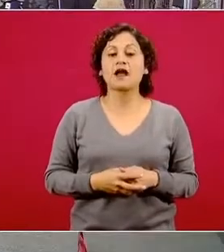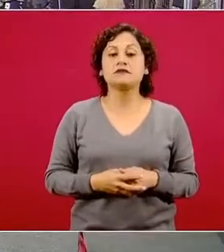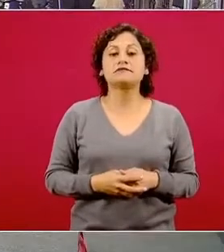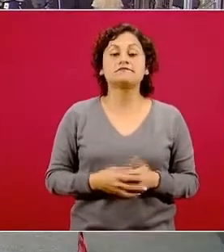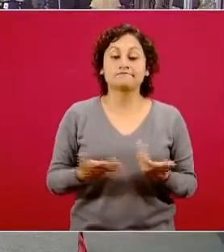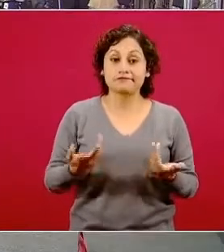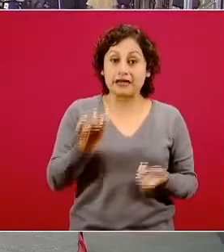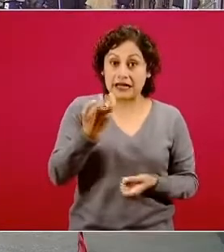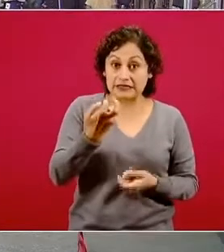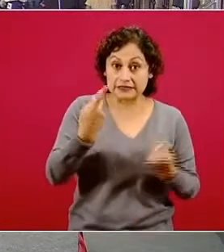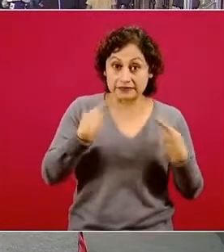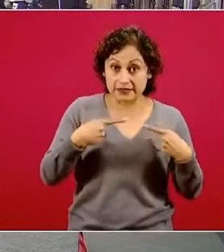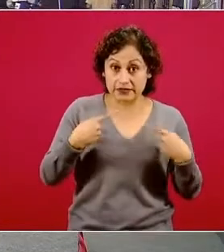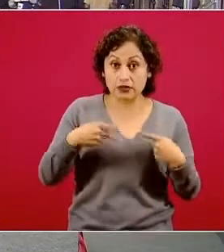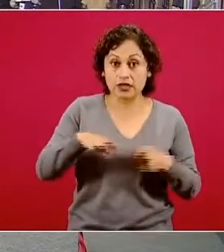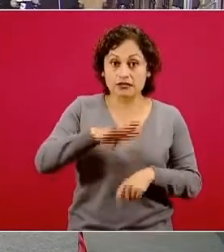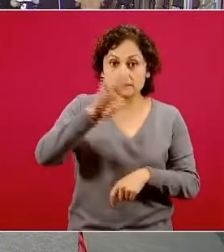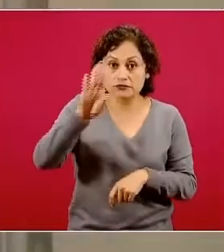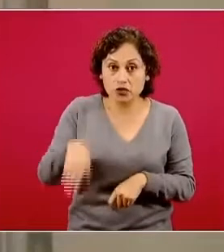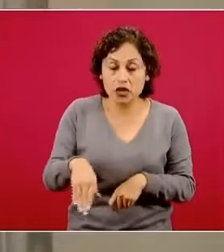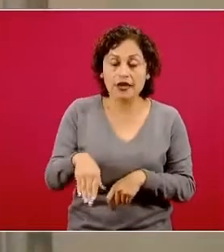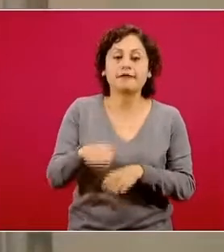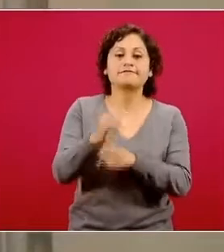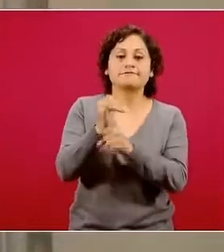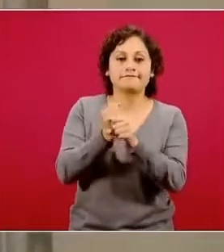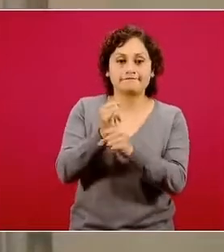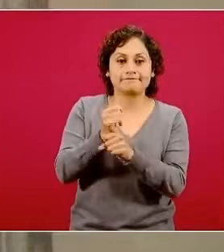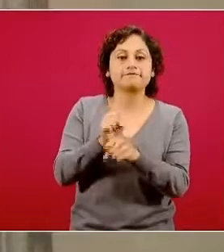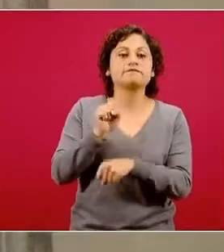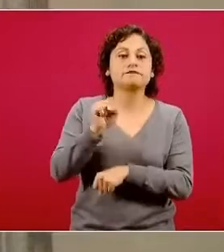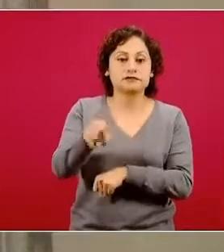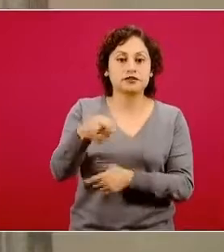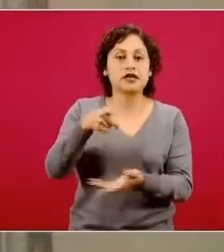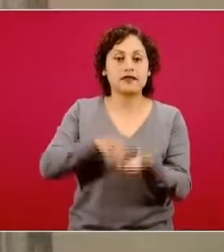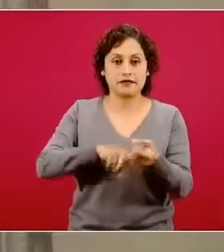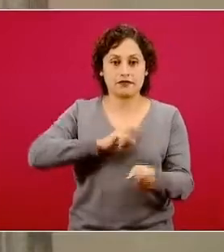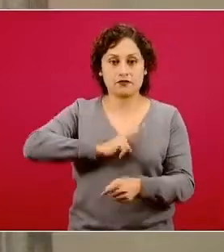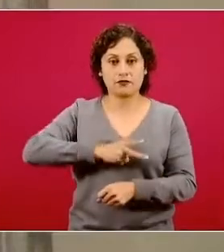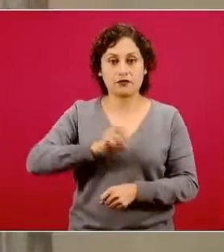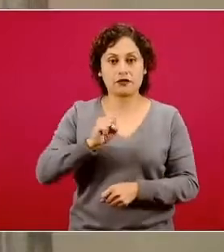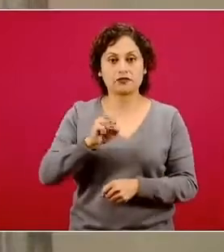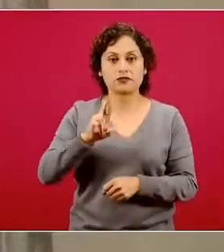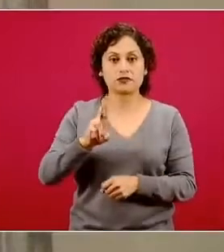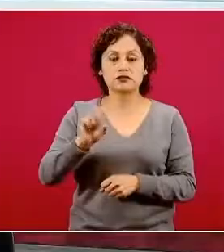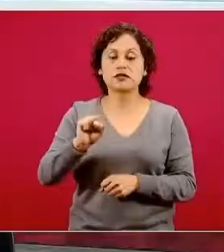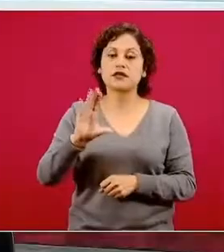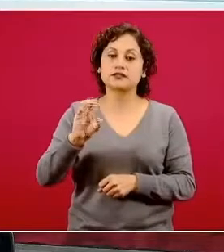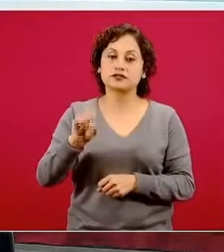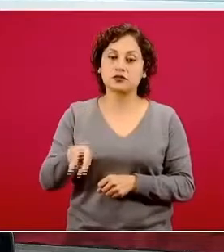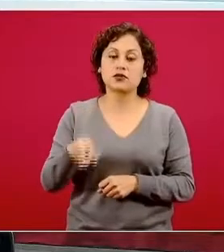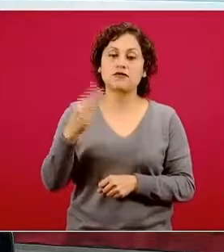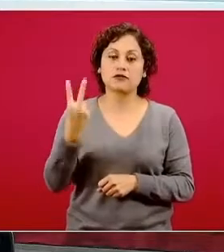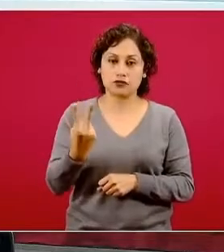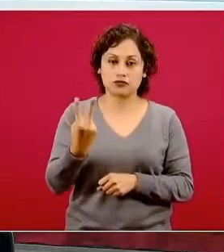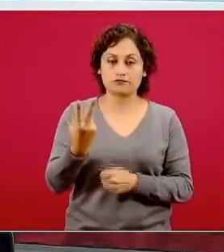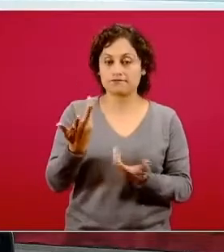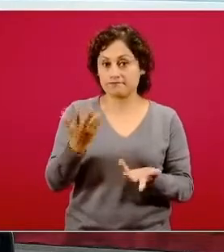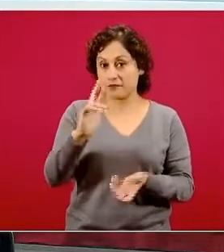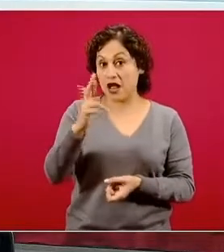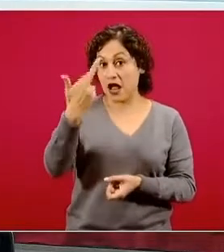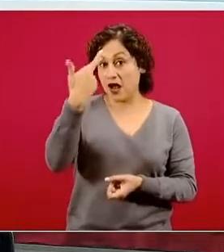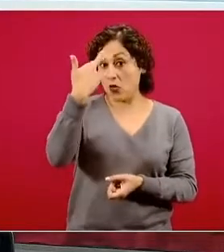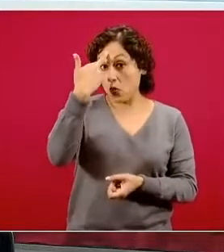al virus SARS-CoV-2. Recordemos que los análisis de exceso de mortalidad es diferente,